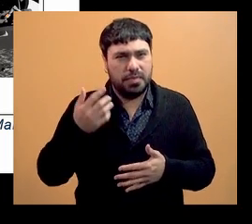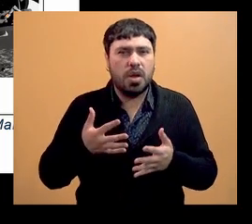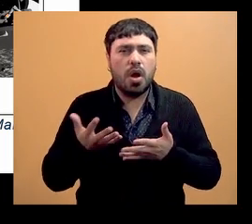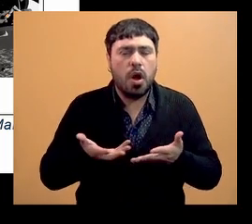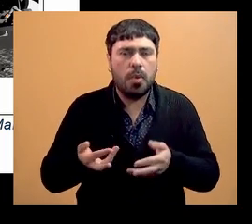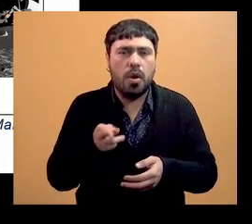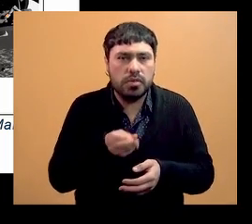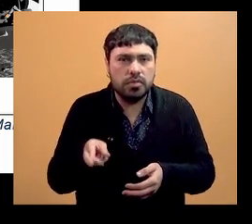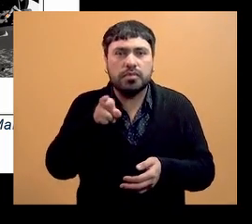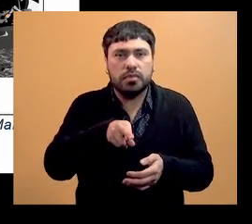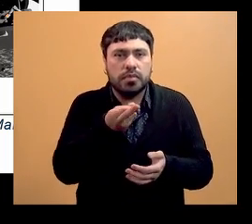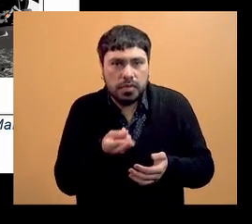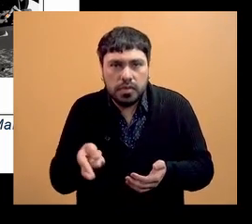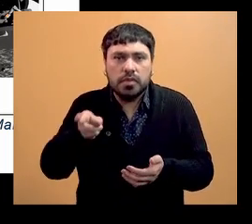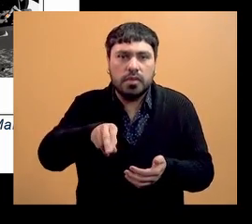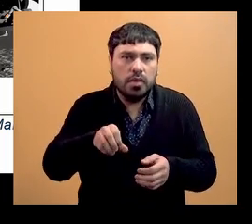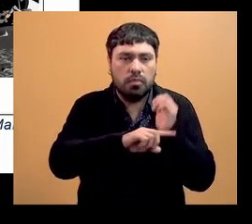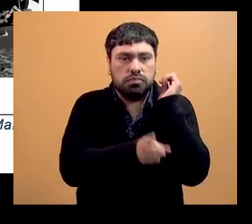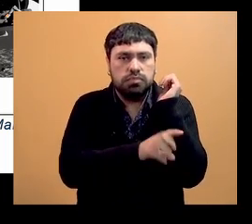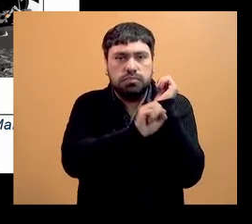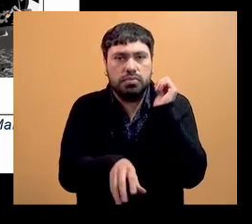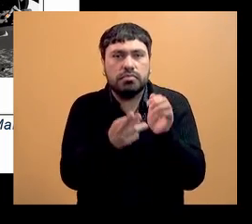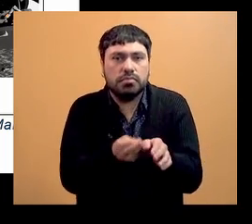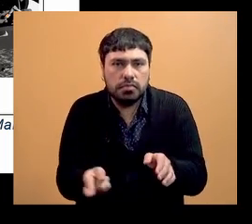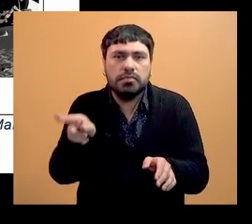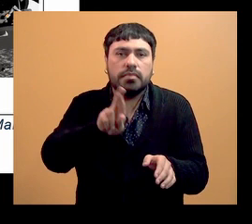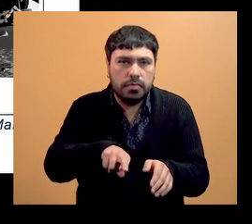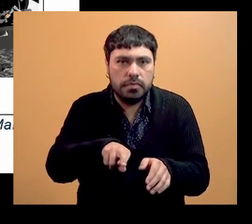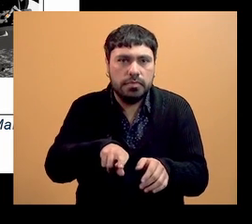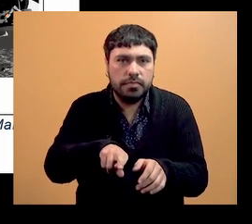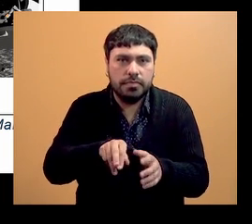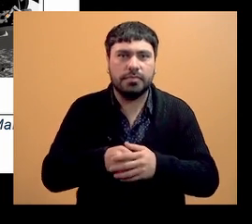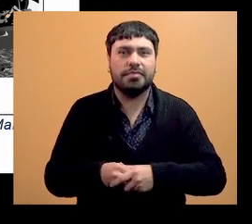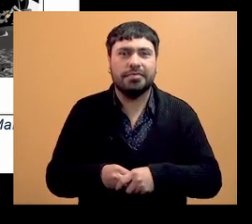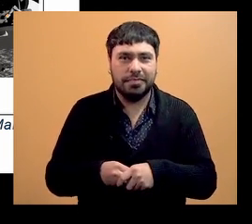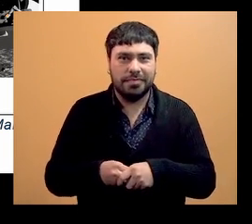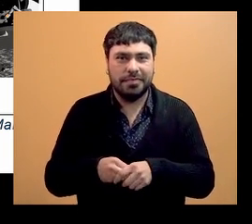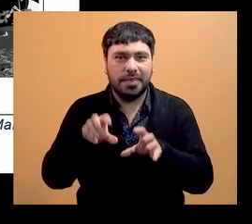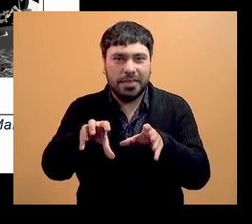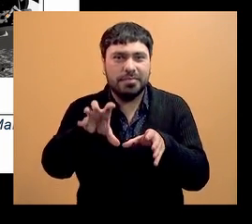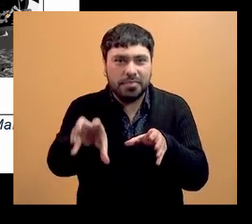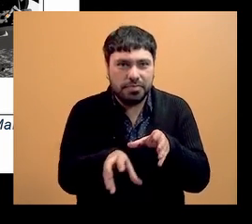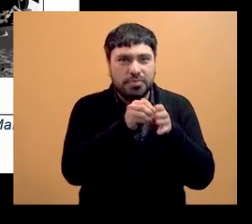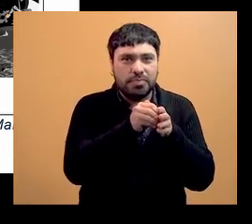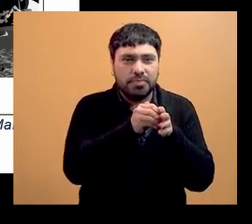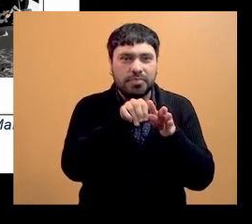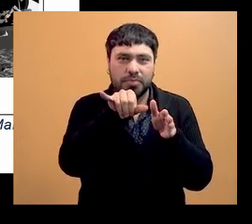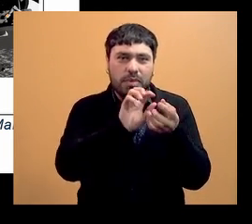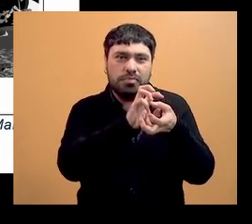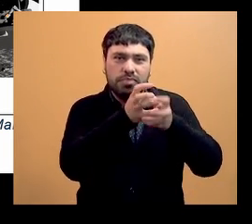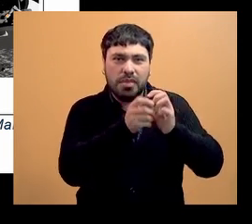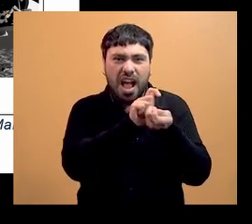filamento plástico que es la materia prima que usan estas impresoras para generar el objeto 3D. La tecnología en particular es FDM